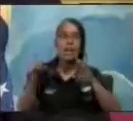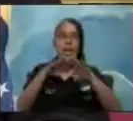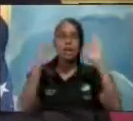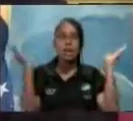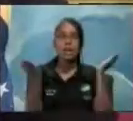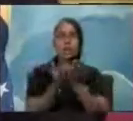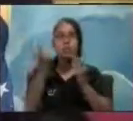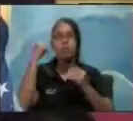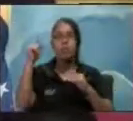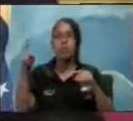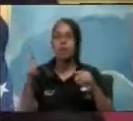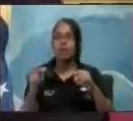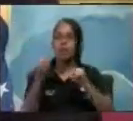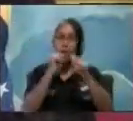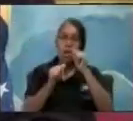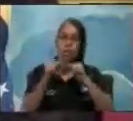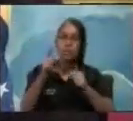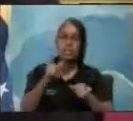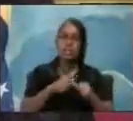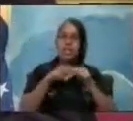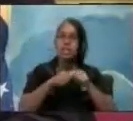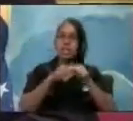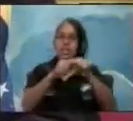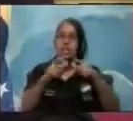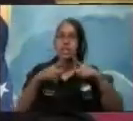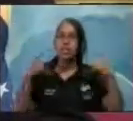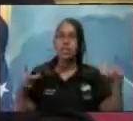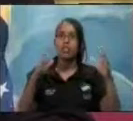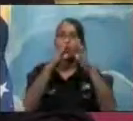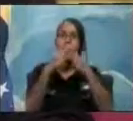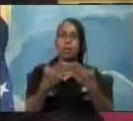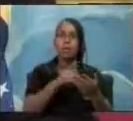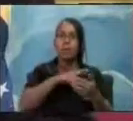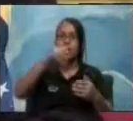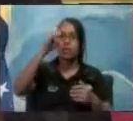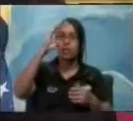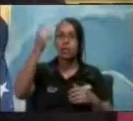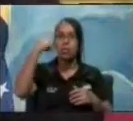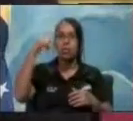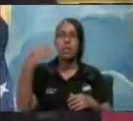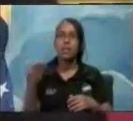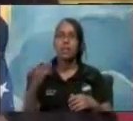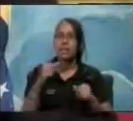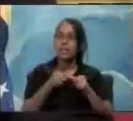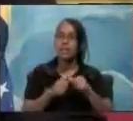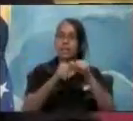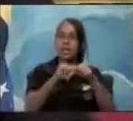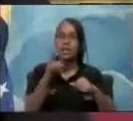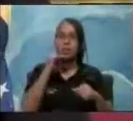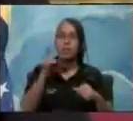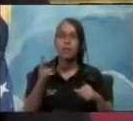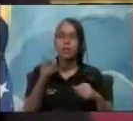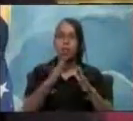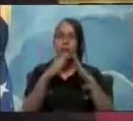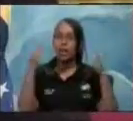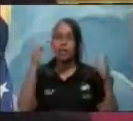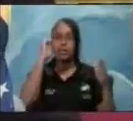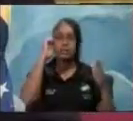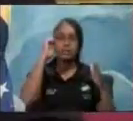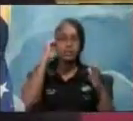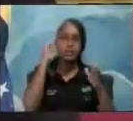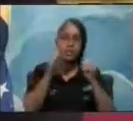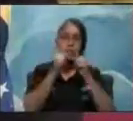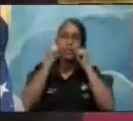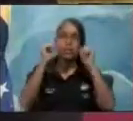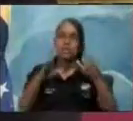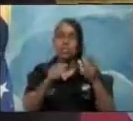tierra, por las aguas, se sigue extendiendo la palabra de Dios para que se siga viendo las grandes bendiciones